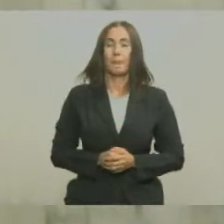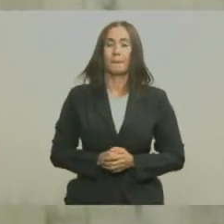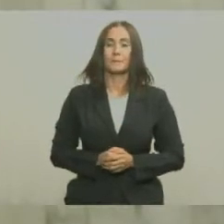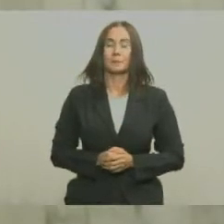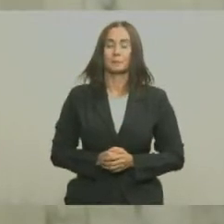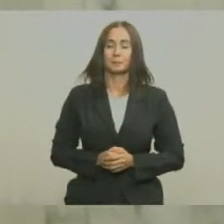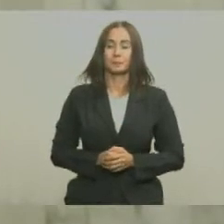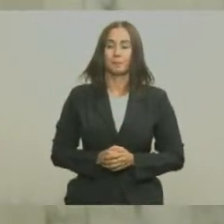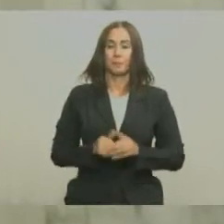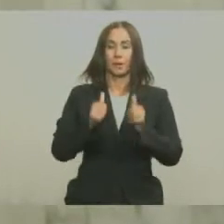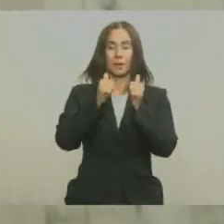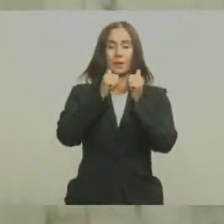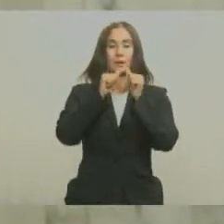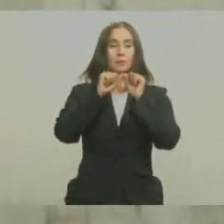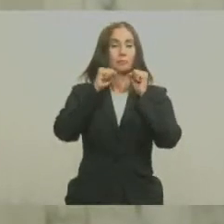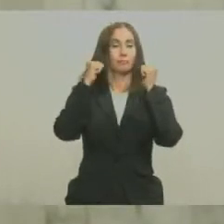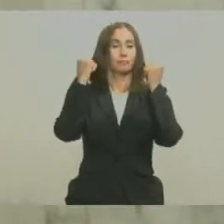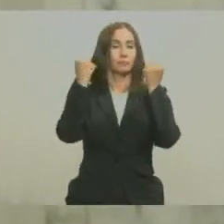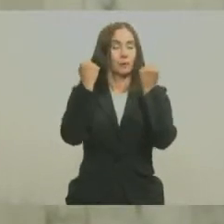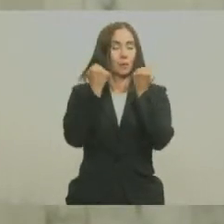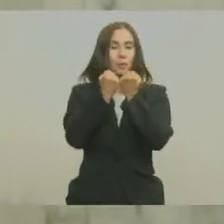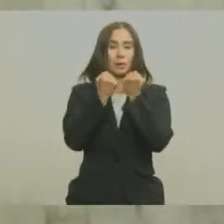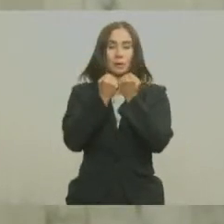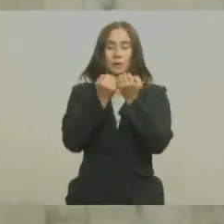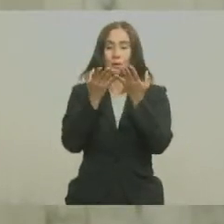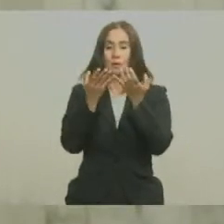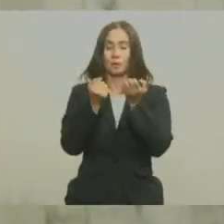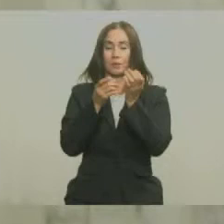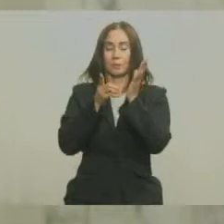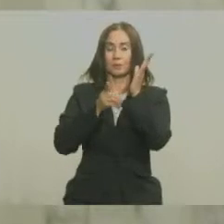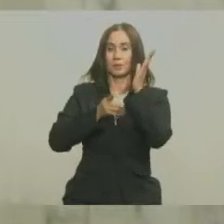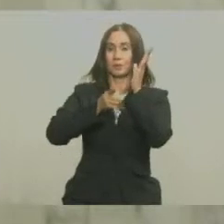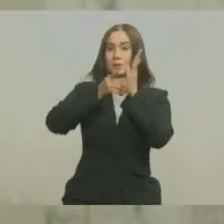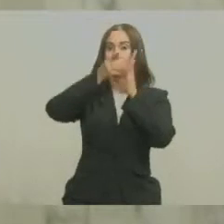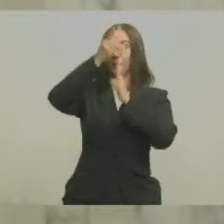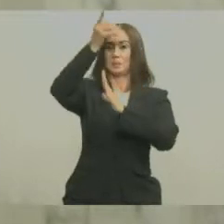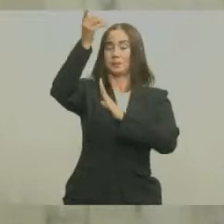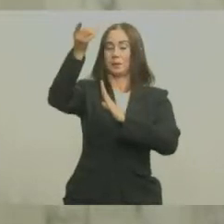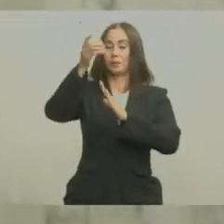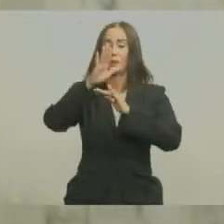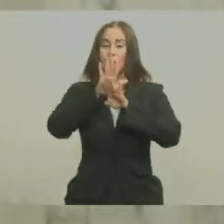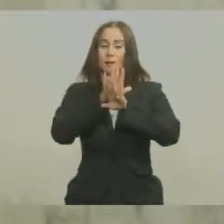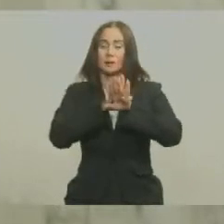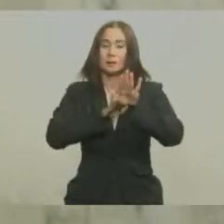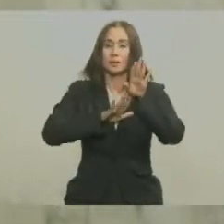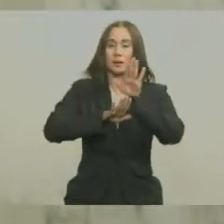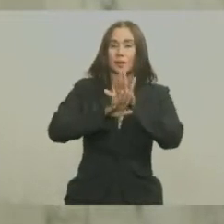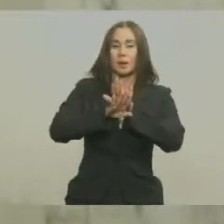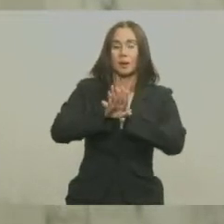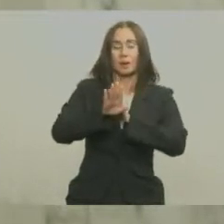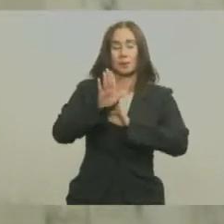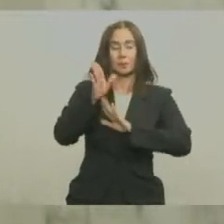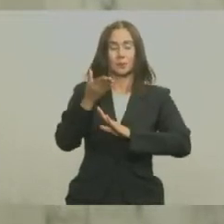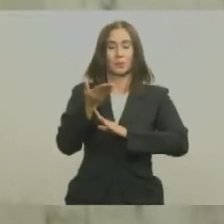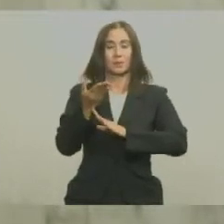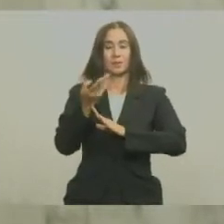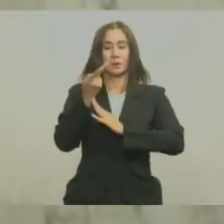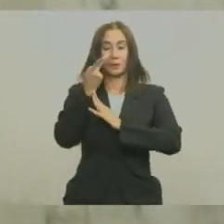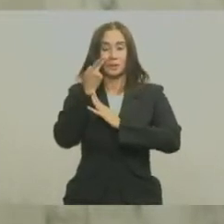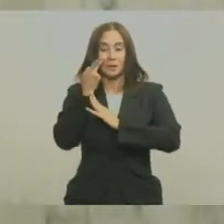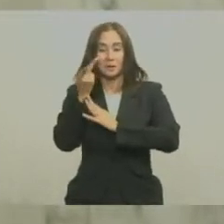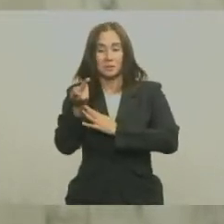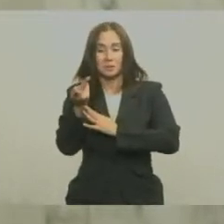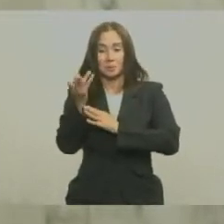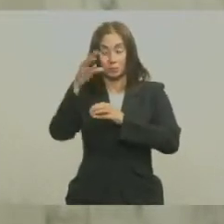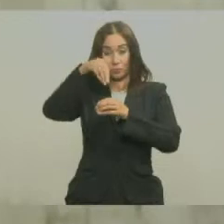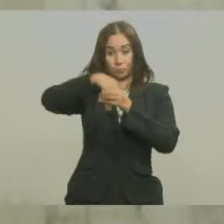Ninguna sociedad puede aspirar a un desarrollo humano pleno y armonioso mientras persistan en